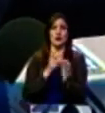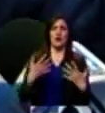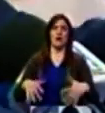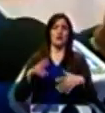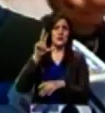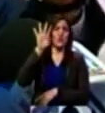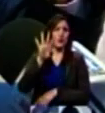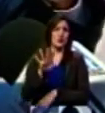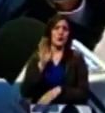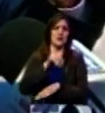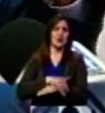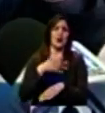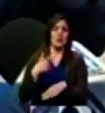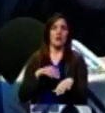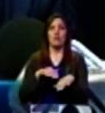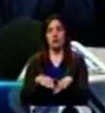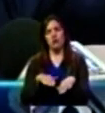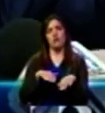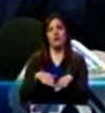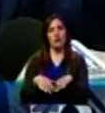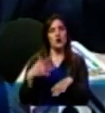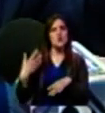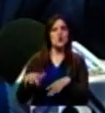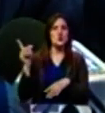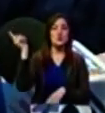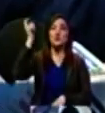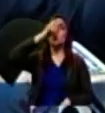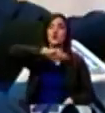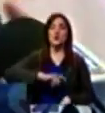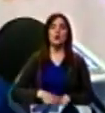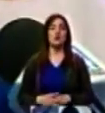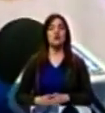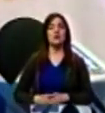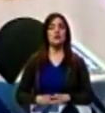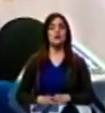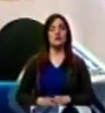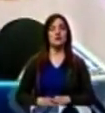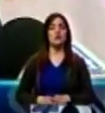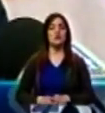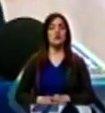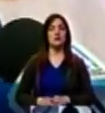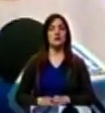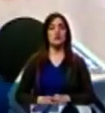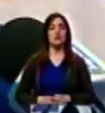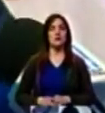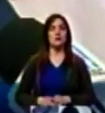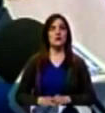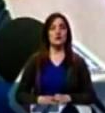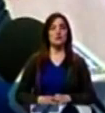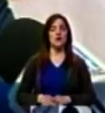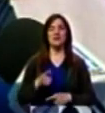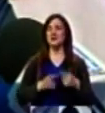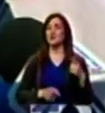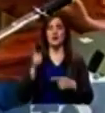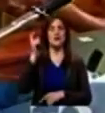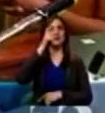3, 4 de la tarde. El atascamiento que tenemos de vehicular, no se diga caminar tan incómodamente por un pedazo de